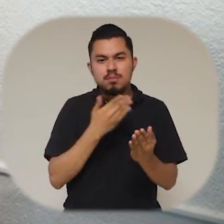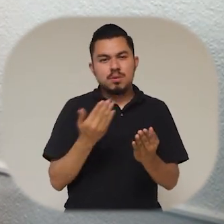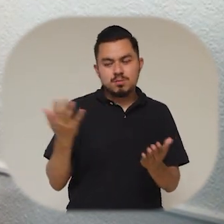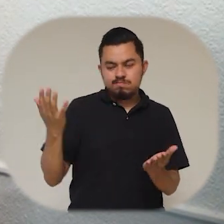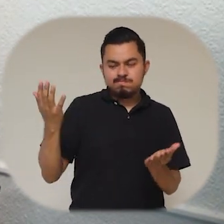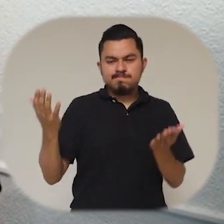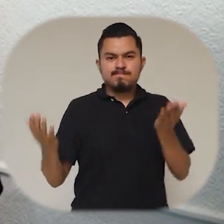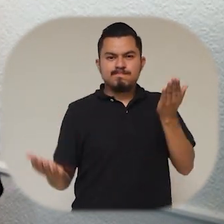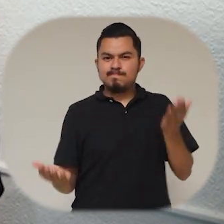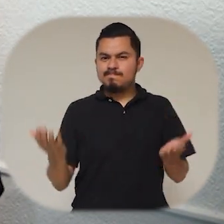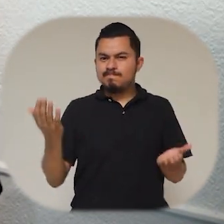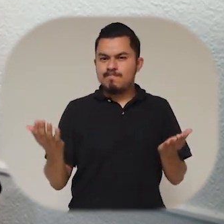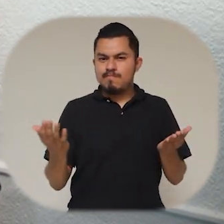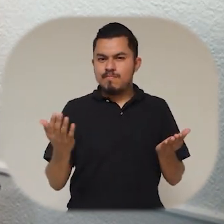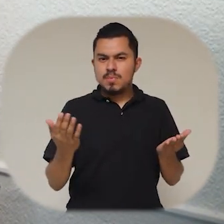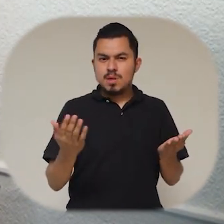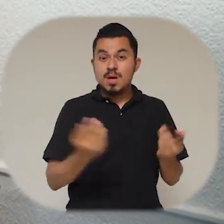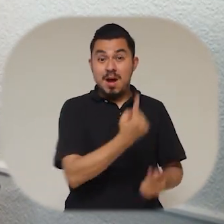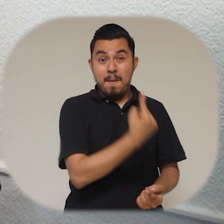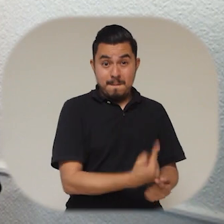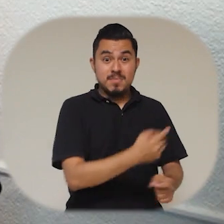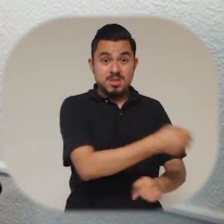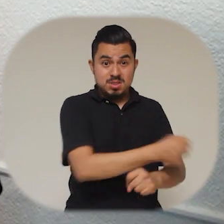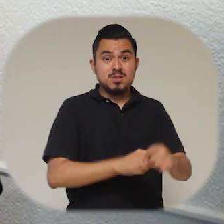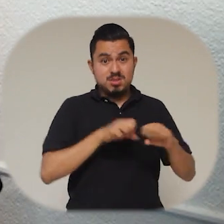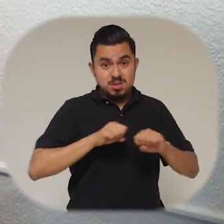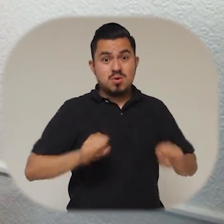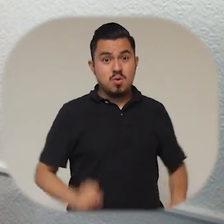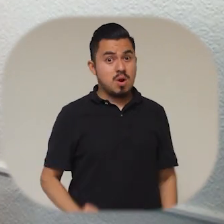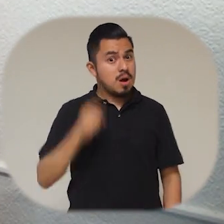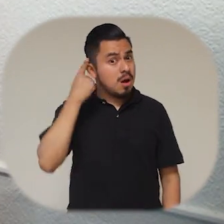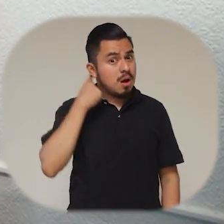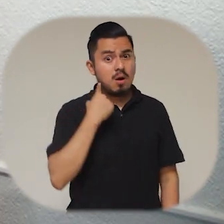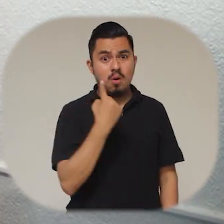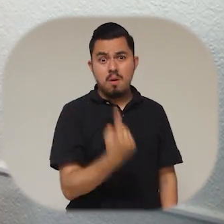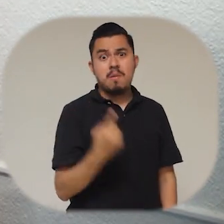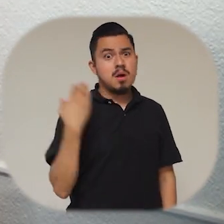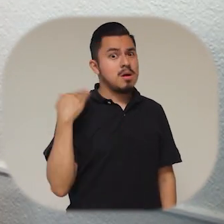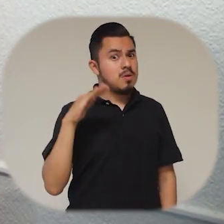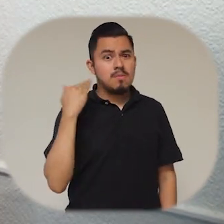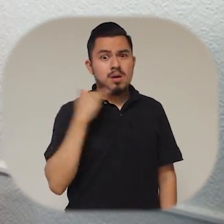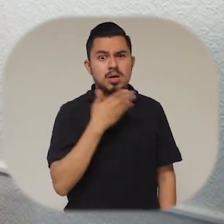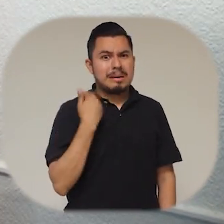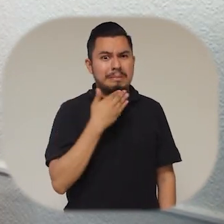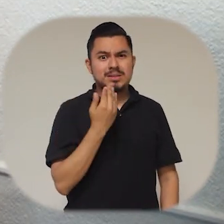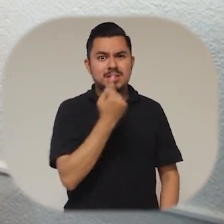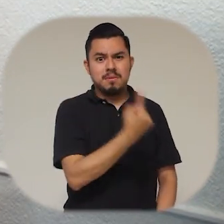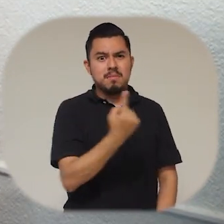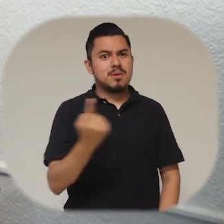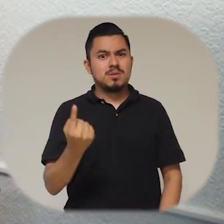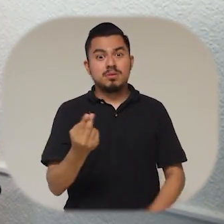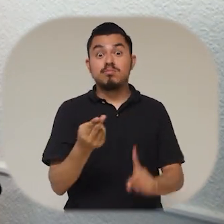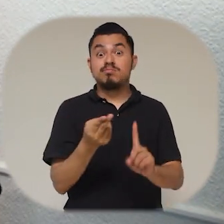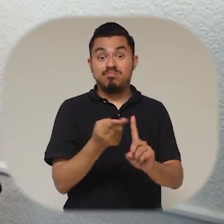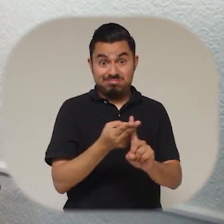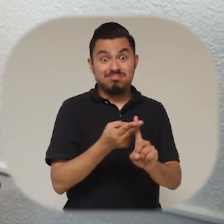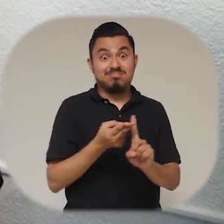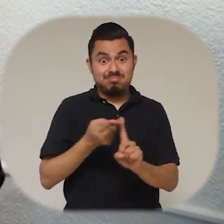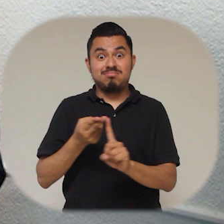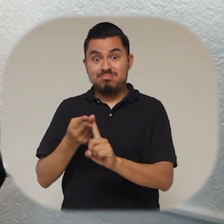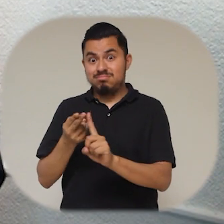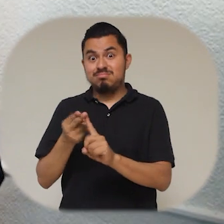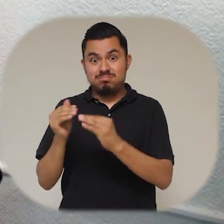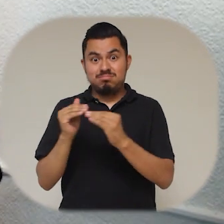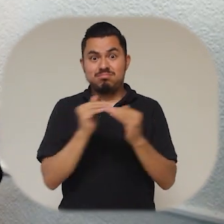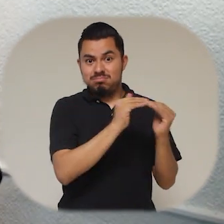los sacerdotes al final también eran hombres, y el hombre en sí tiene pecado. A pesar de que eran sacerdotes, eran pecadores también. Así